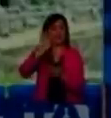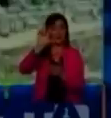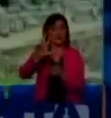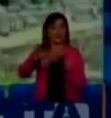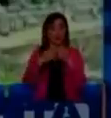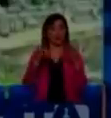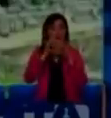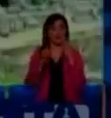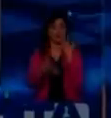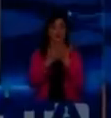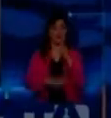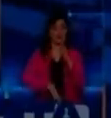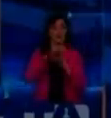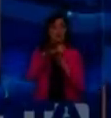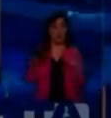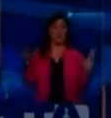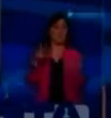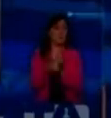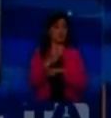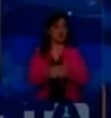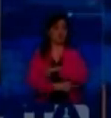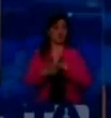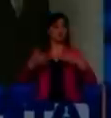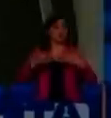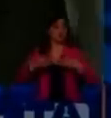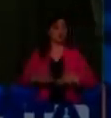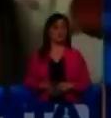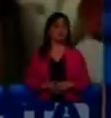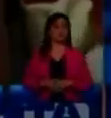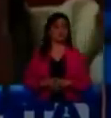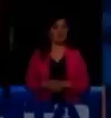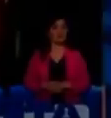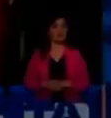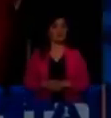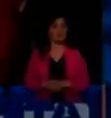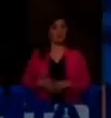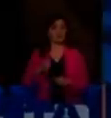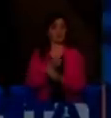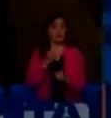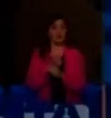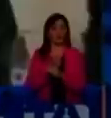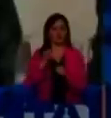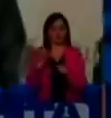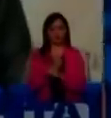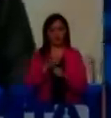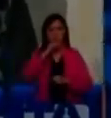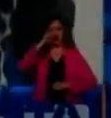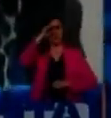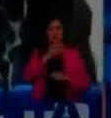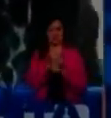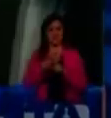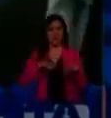las penas y se tipifica el delito. Mira, realmente hemos hecho un trabajo grande desde Gina Potes,